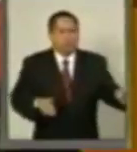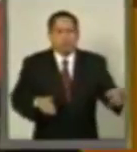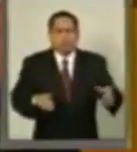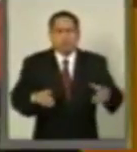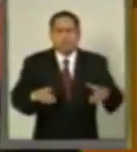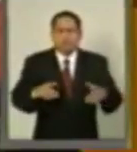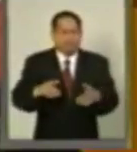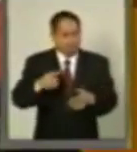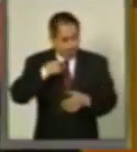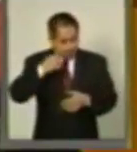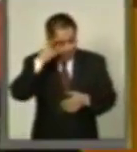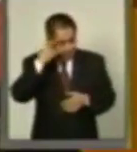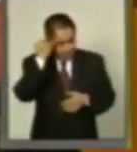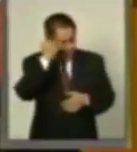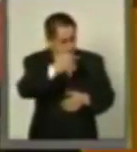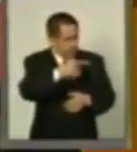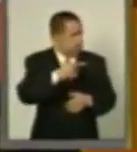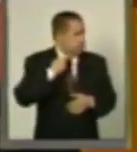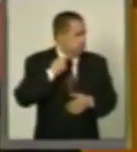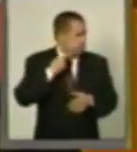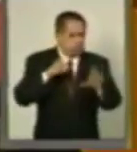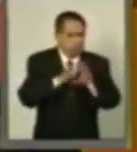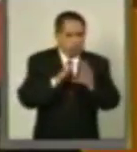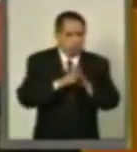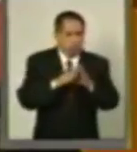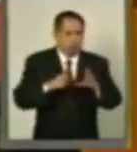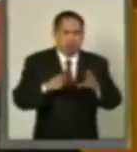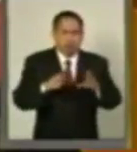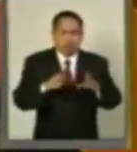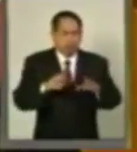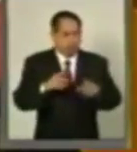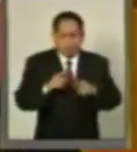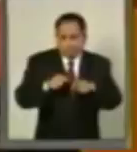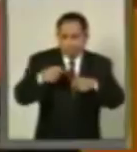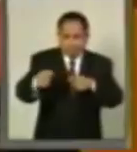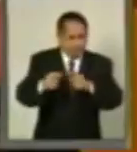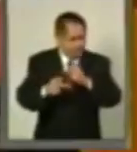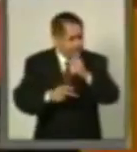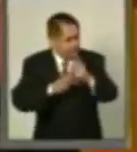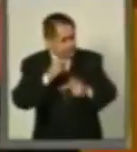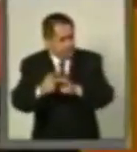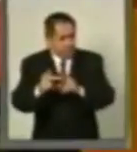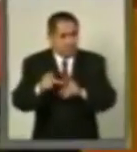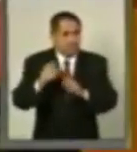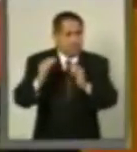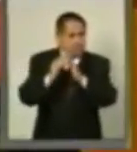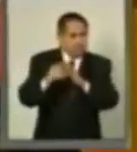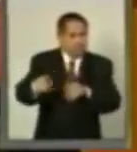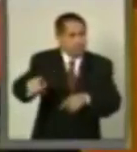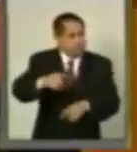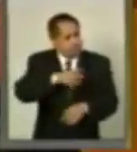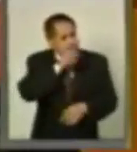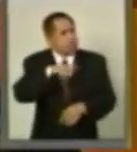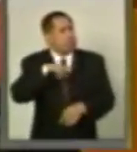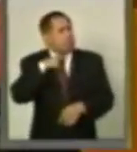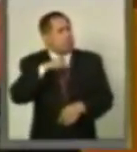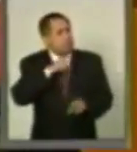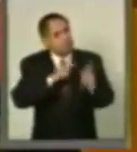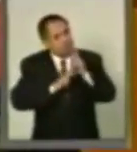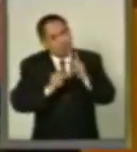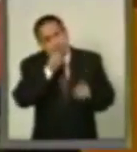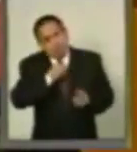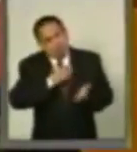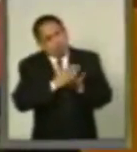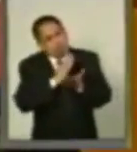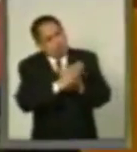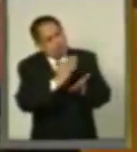comparte más bien la política de endeudar a los damnificados de la Ciudad de México. ¿Qué hará la Secretaría